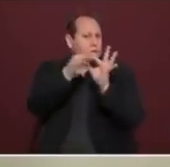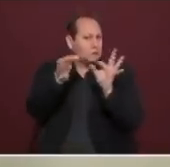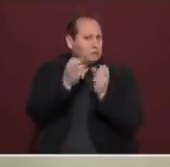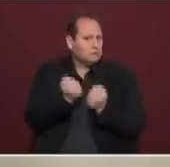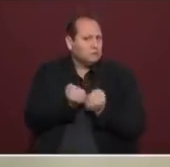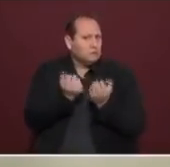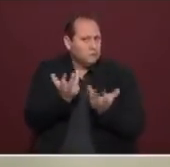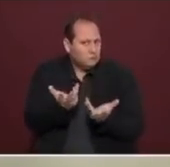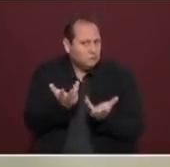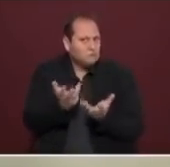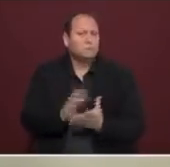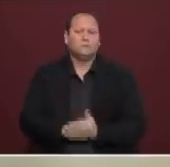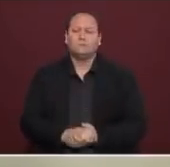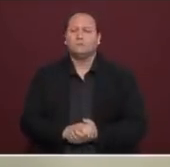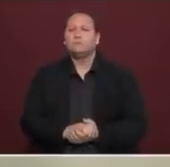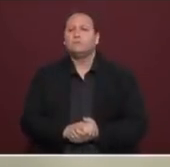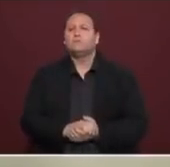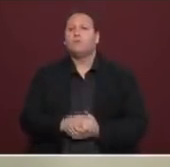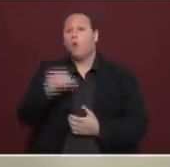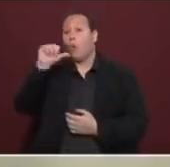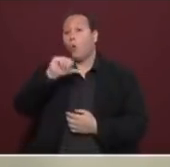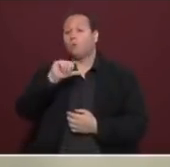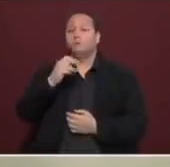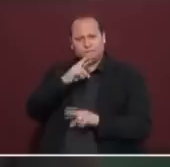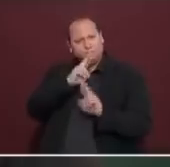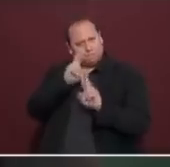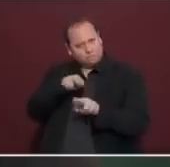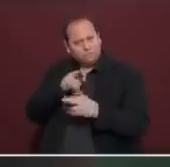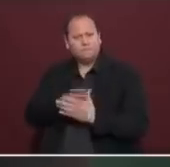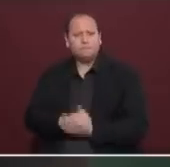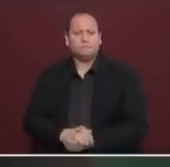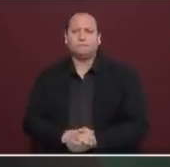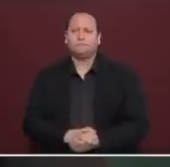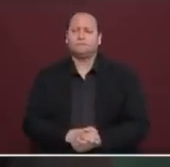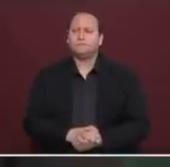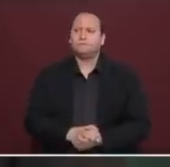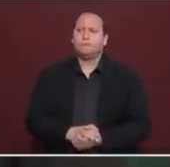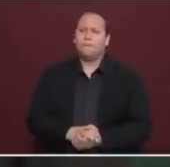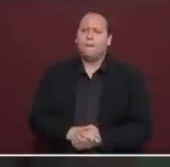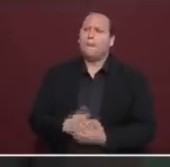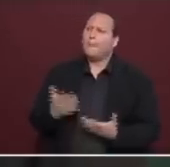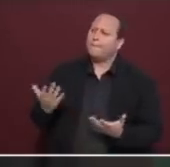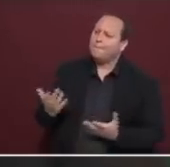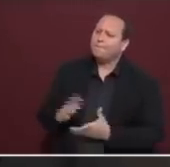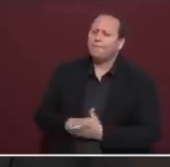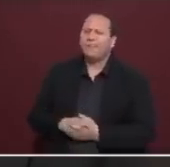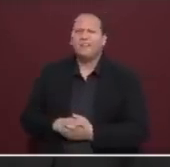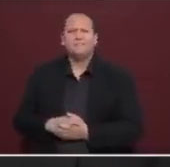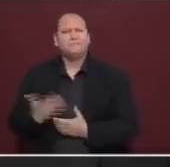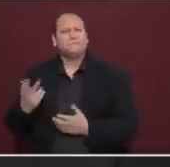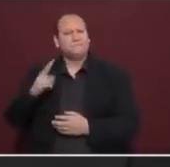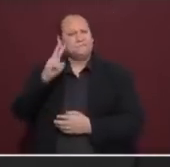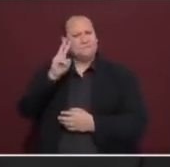a los pueblos originarios de méxico enfatizó que se exageró el caso se generó